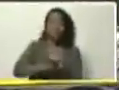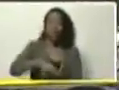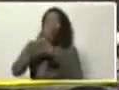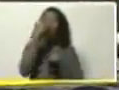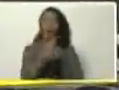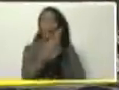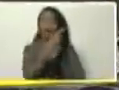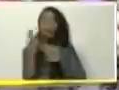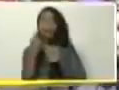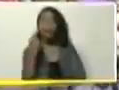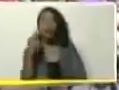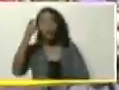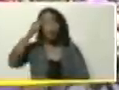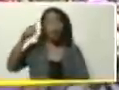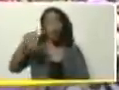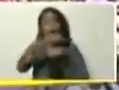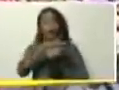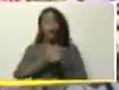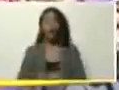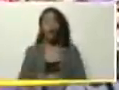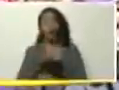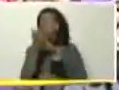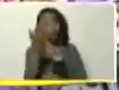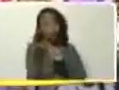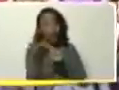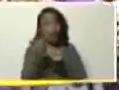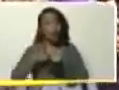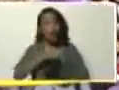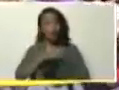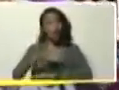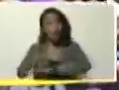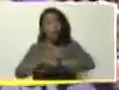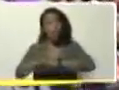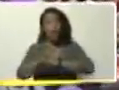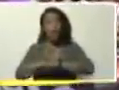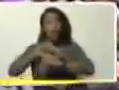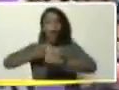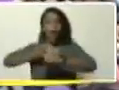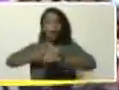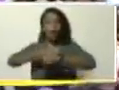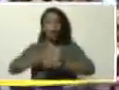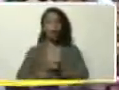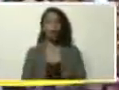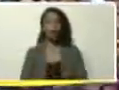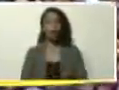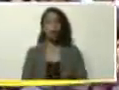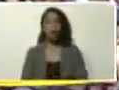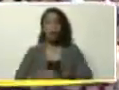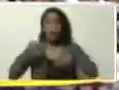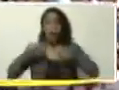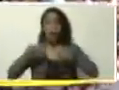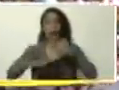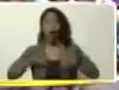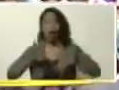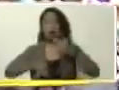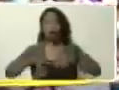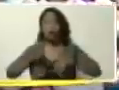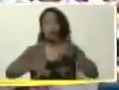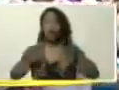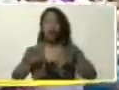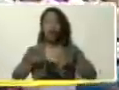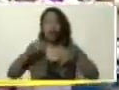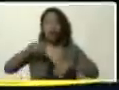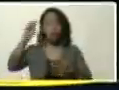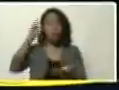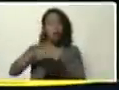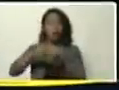compromiso con el pueblo, con usted y con nuestro gobernador Héctor Rodríguez. A partir de este acto, en Miranda